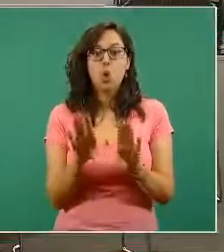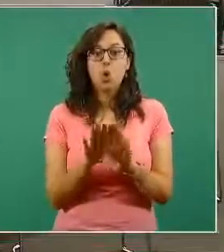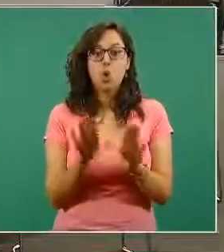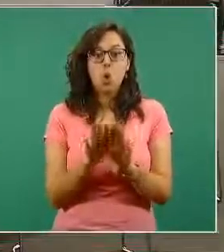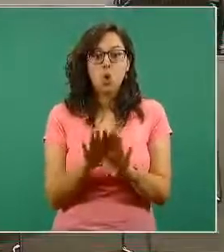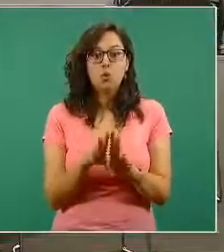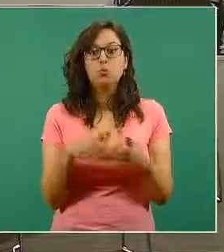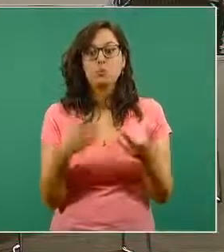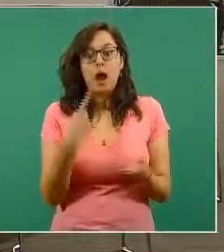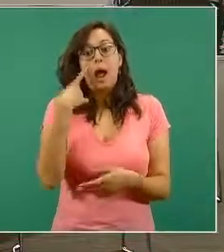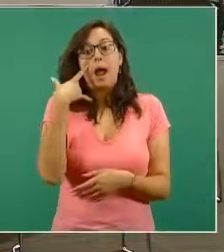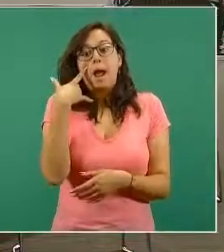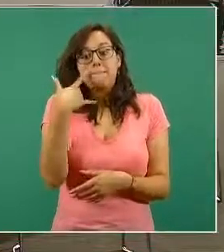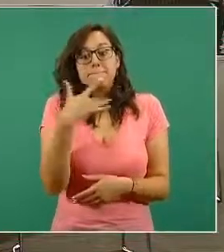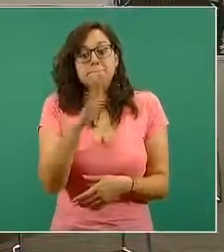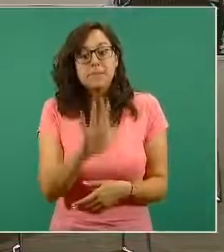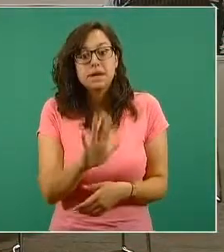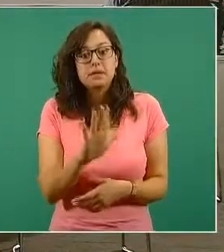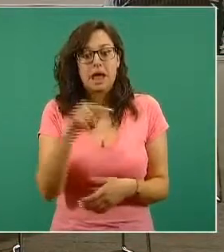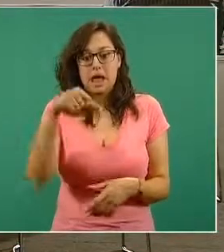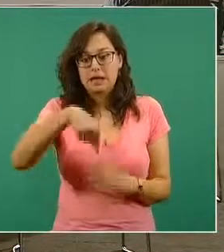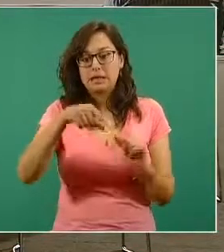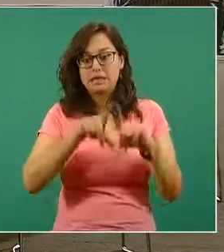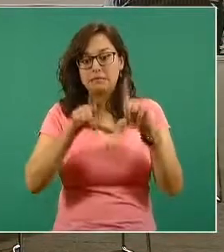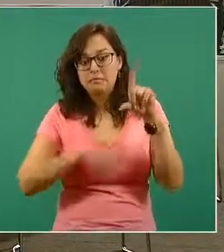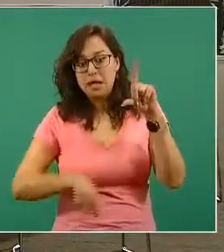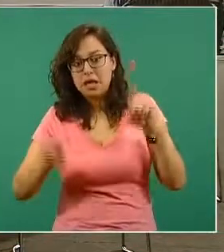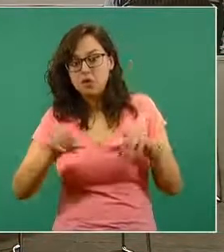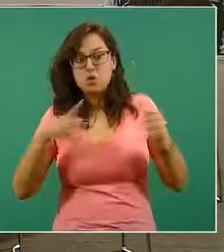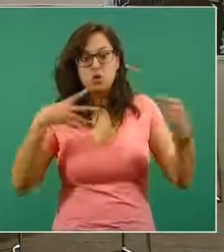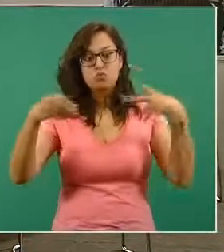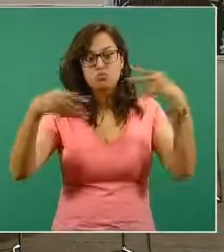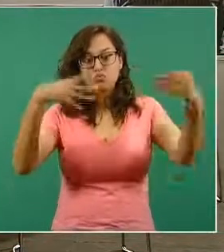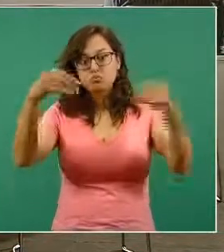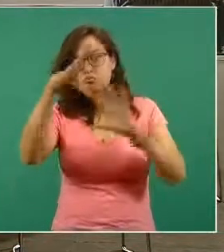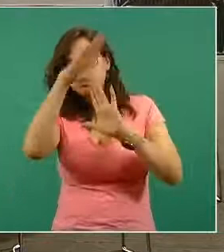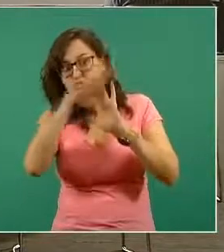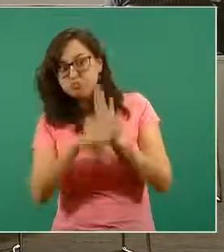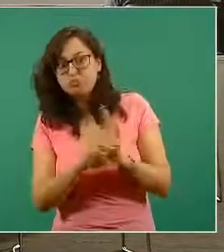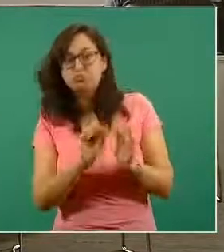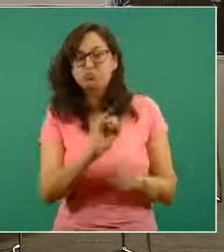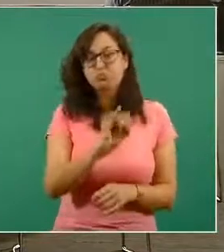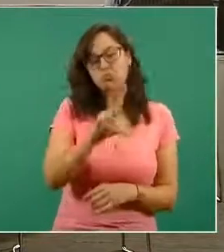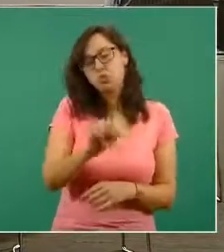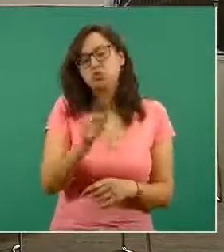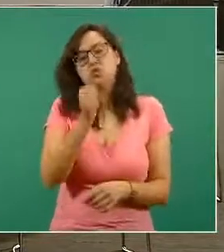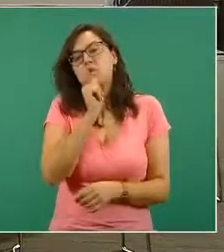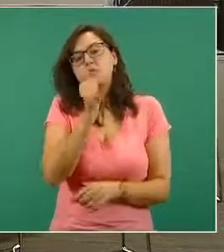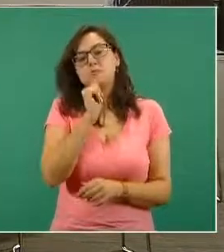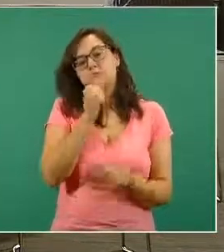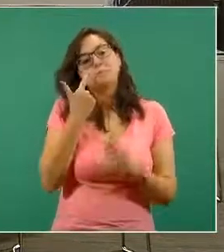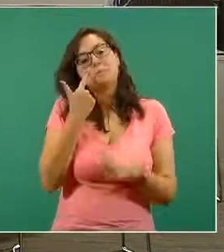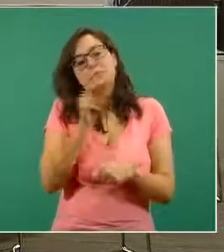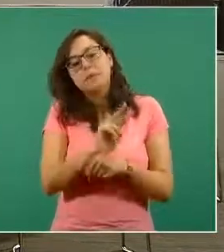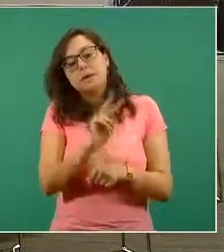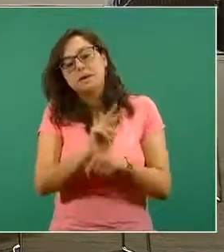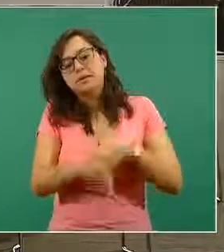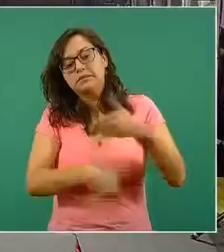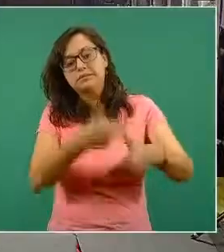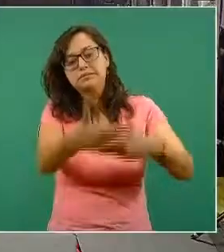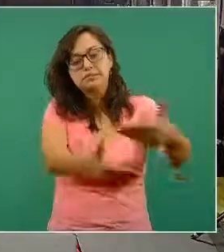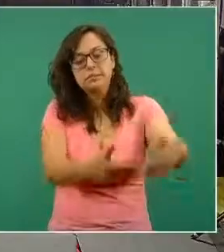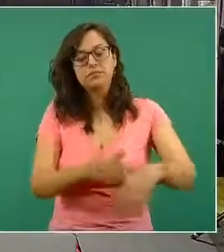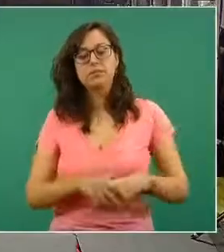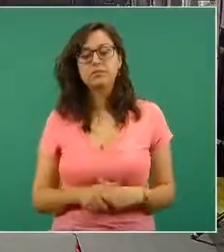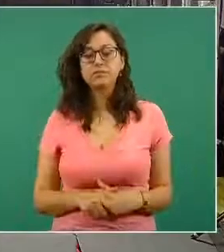al menos la evidencia que se presenta en México del comportamiento del mismo. Claro. Y por último, preguntar si ya tienen compras